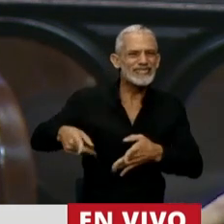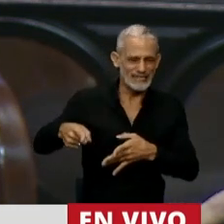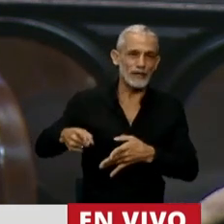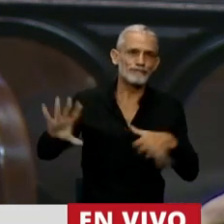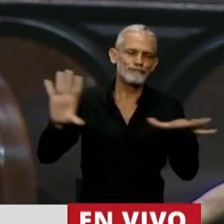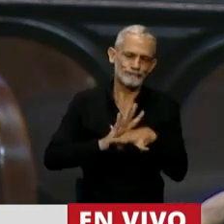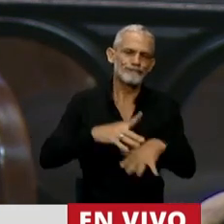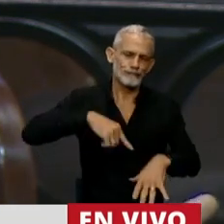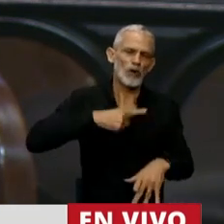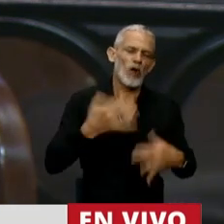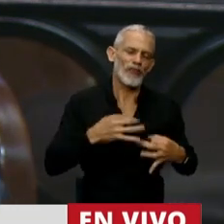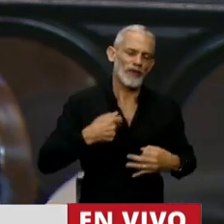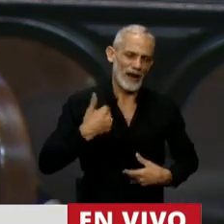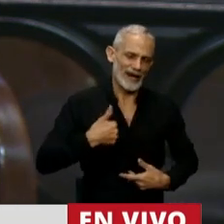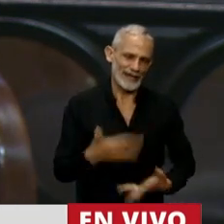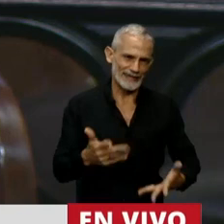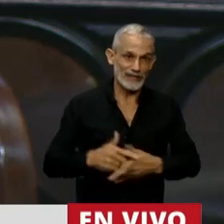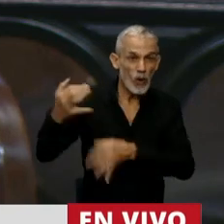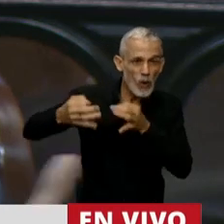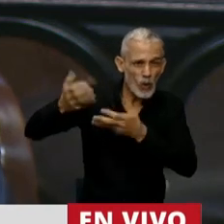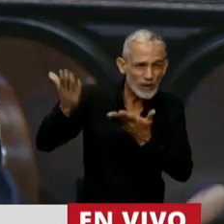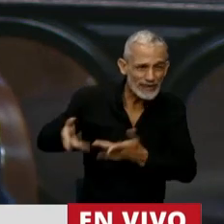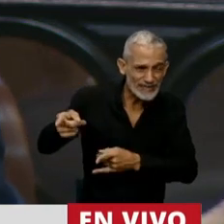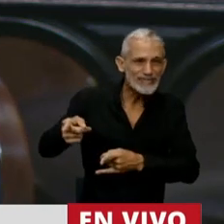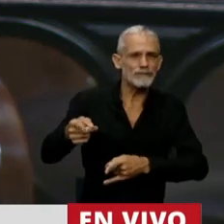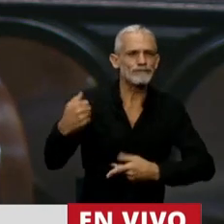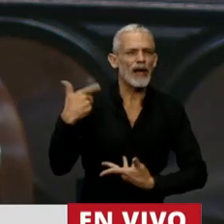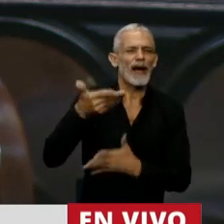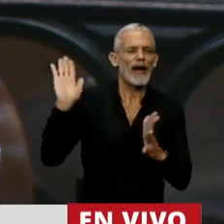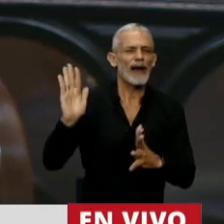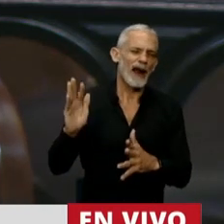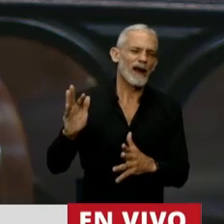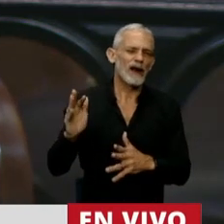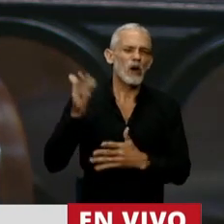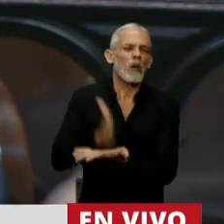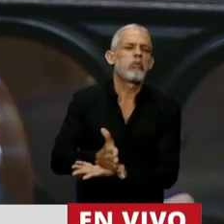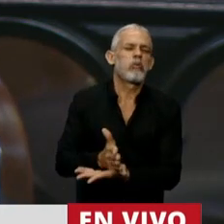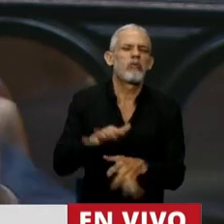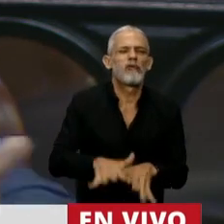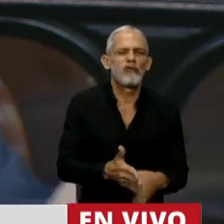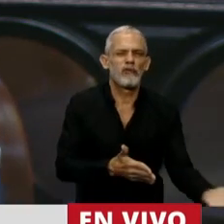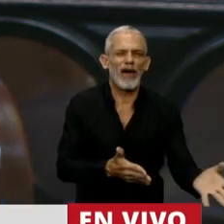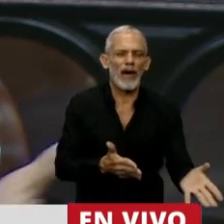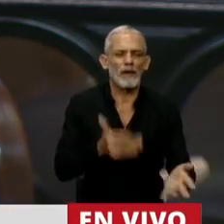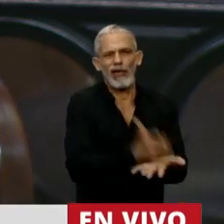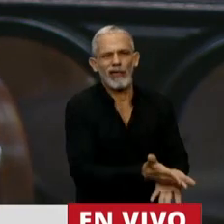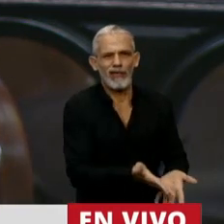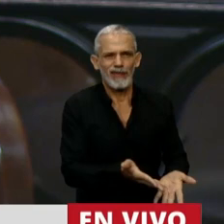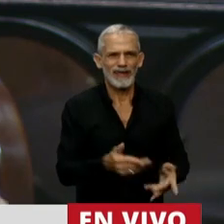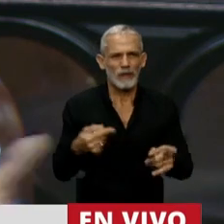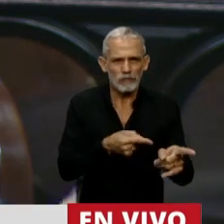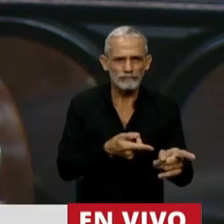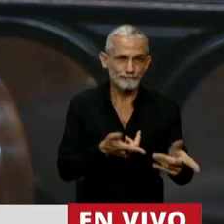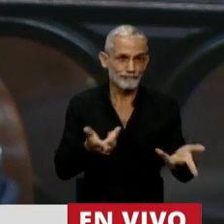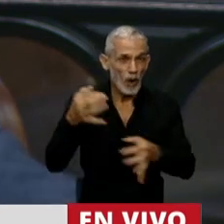acorde a lo que nos merecemos los argentinos. Esa justicia que generalmente le cae al más débil. Esa justicia que